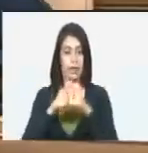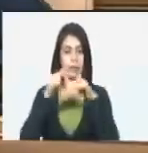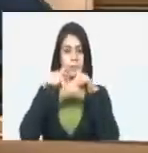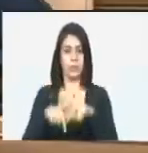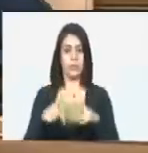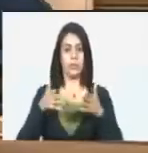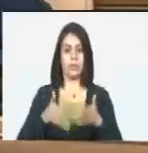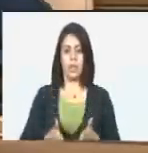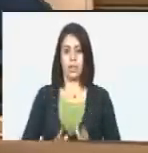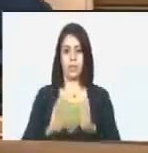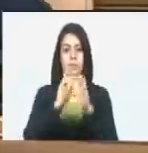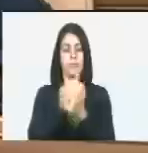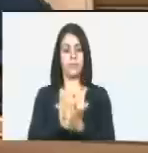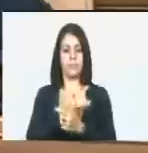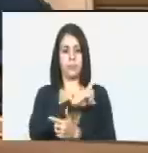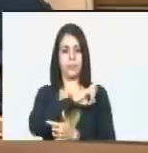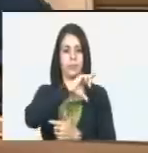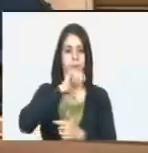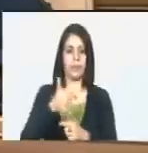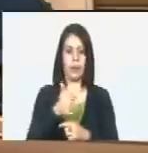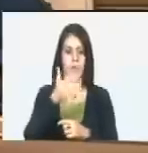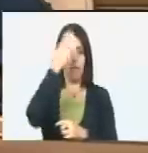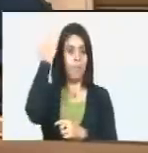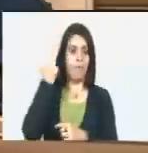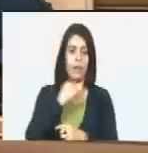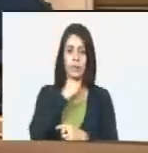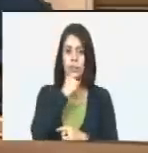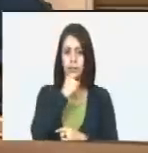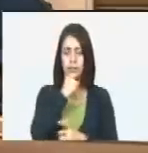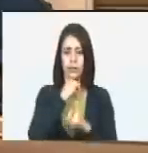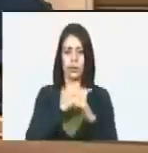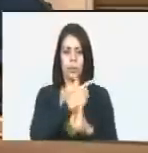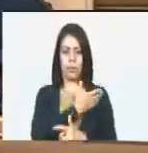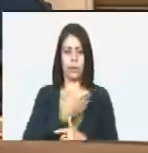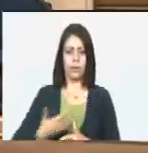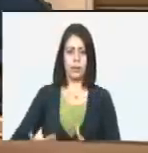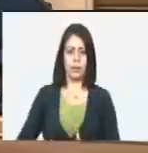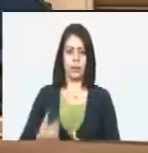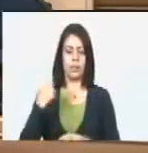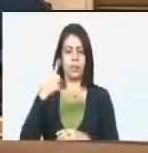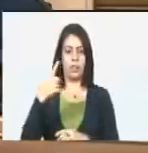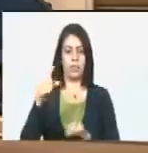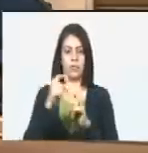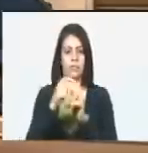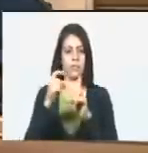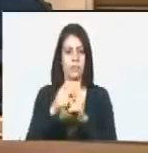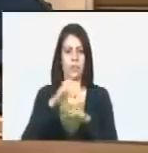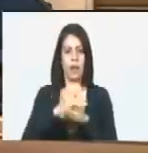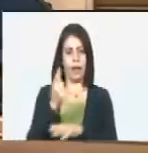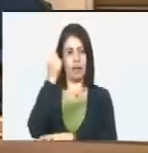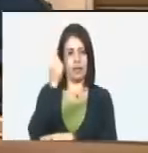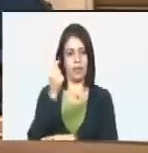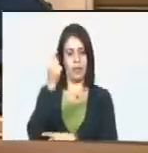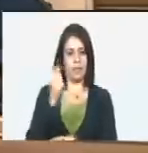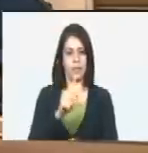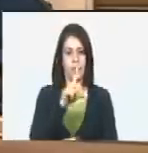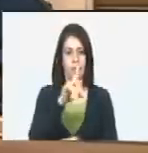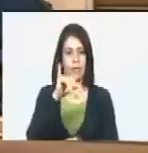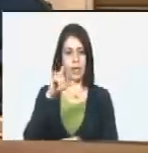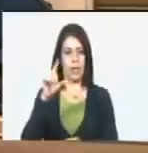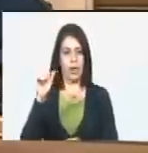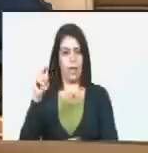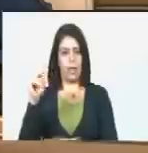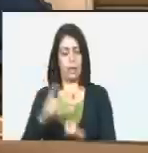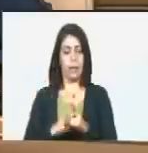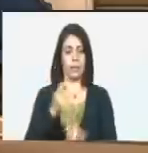del generalísimo Francisco de Miranda. El presidente confirió el derecho de palabra a la diputada Liliana González y al diputado